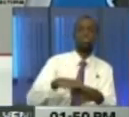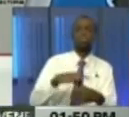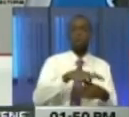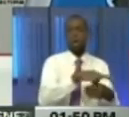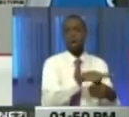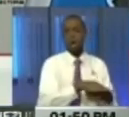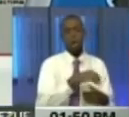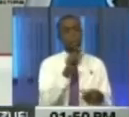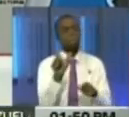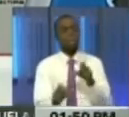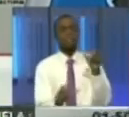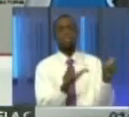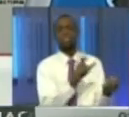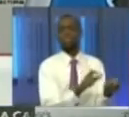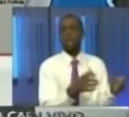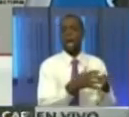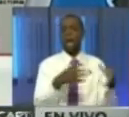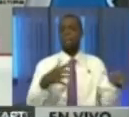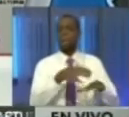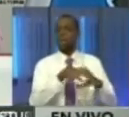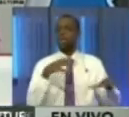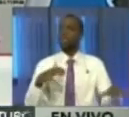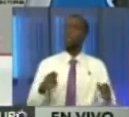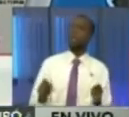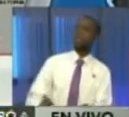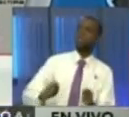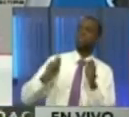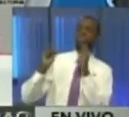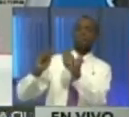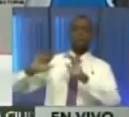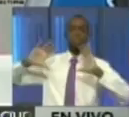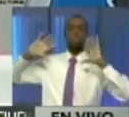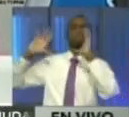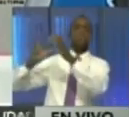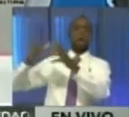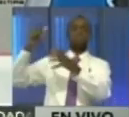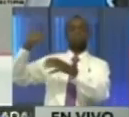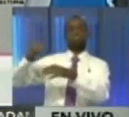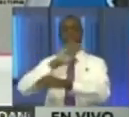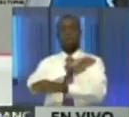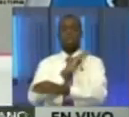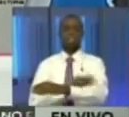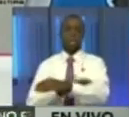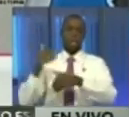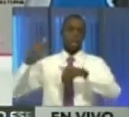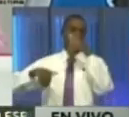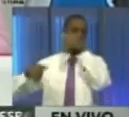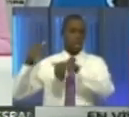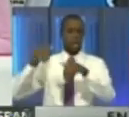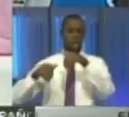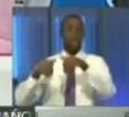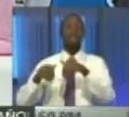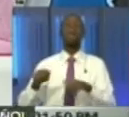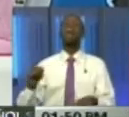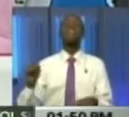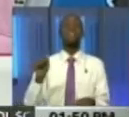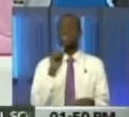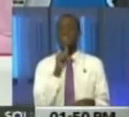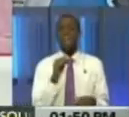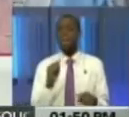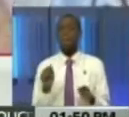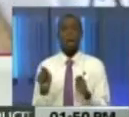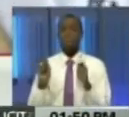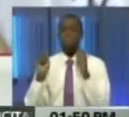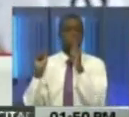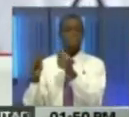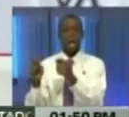los ciudadanos de este país. La ley que regula las competencias del poder electoral es el mandato que